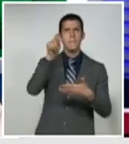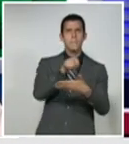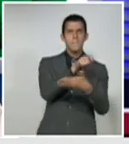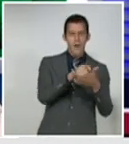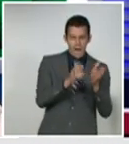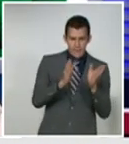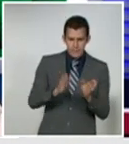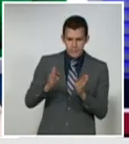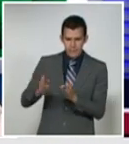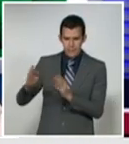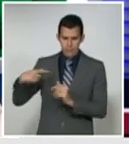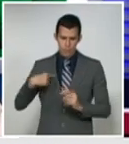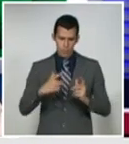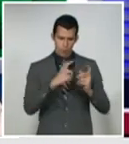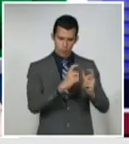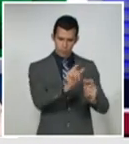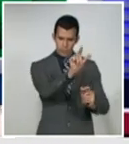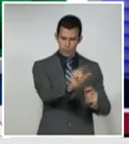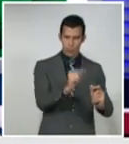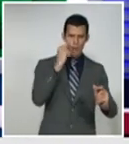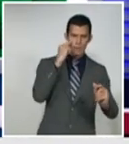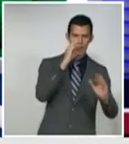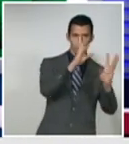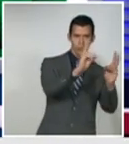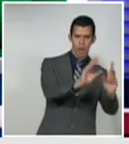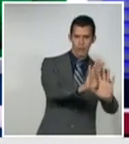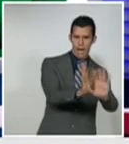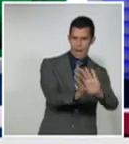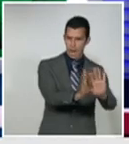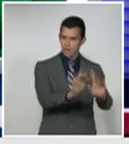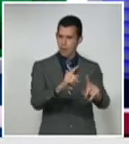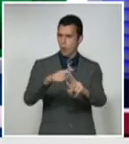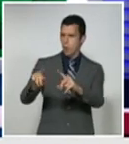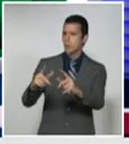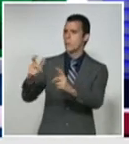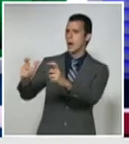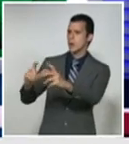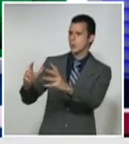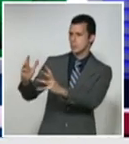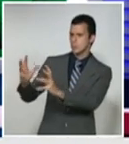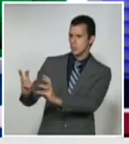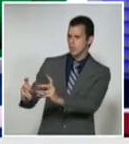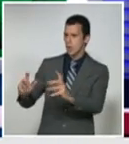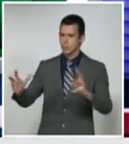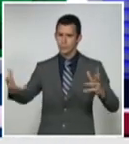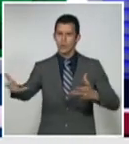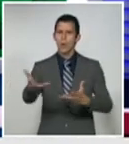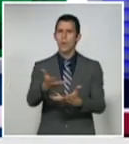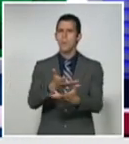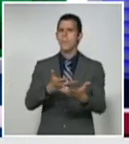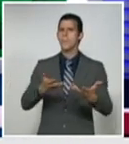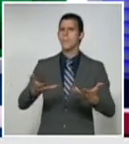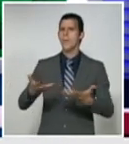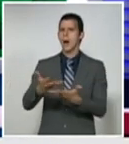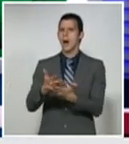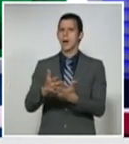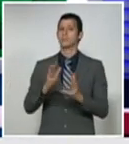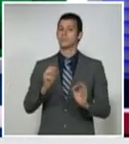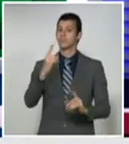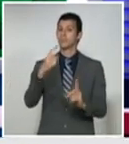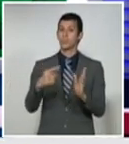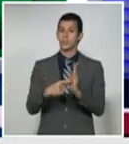este paso que se está dando nos tiene que dejar un saldo positivo, no hay la menor duda,